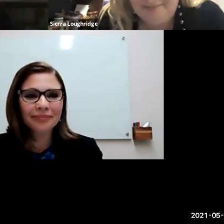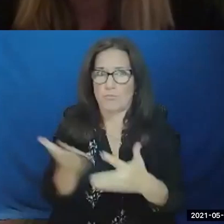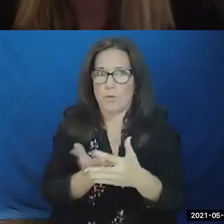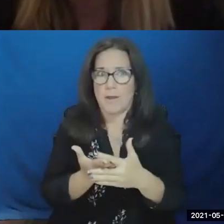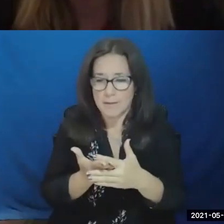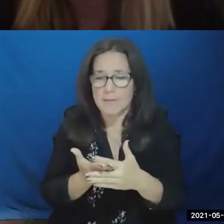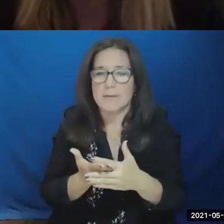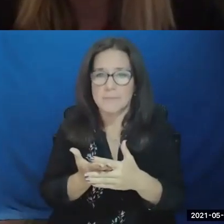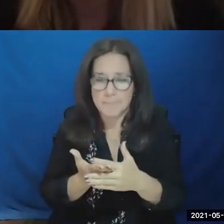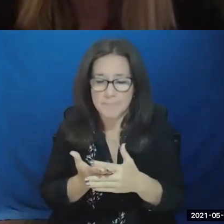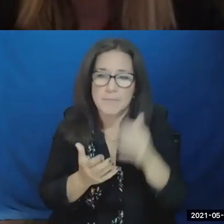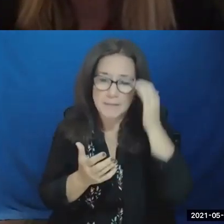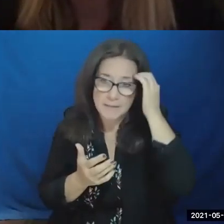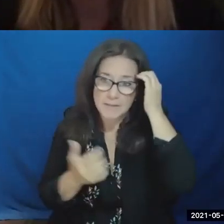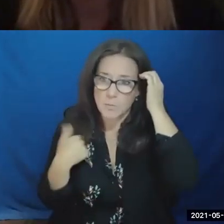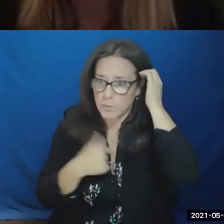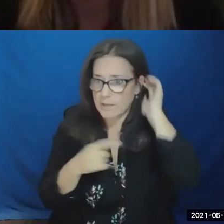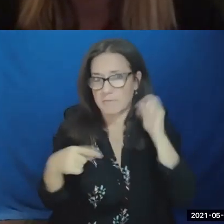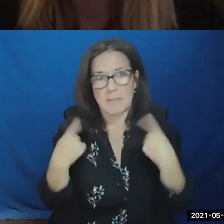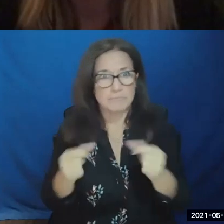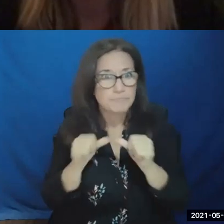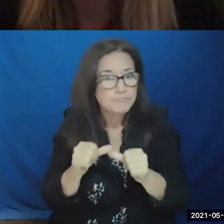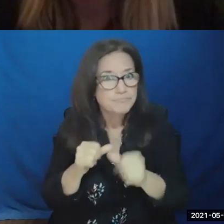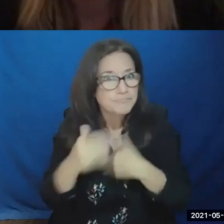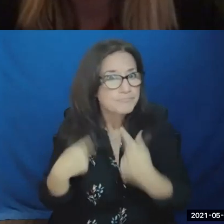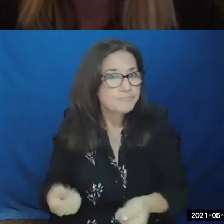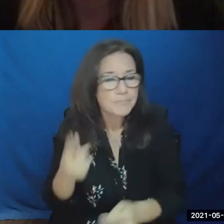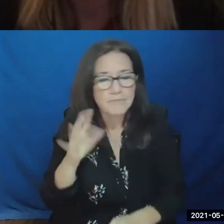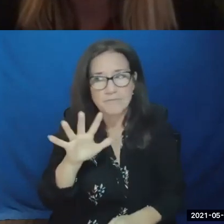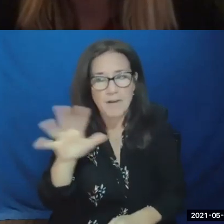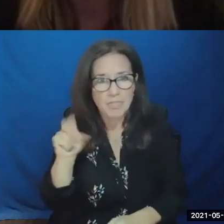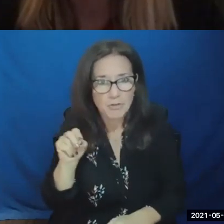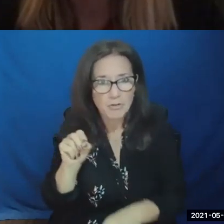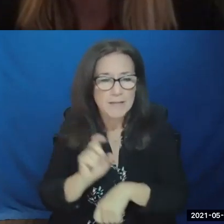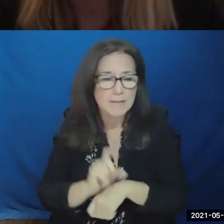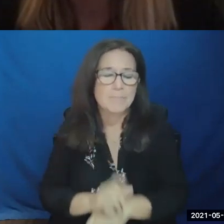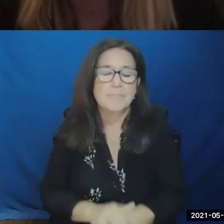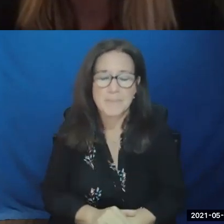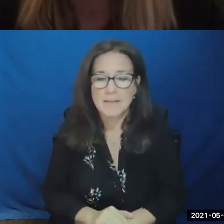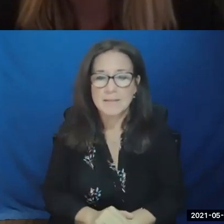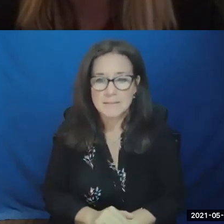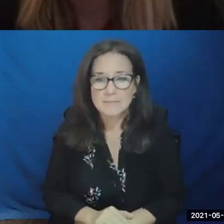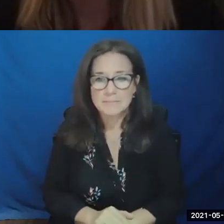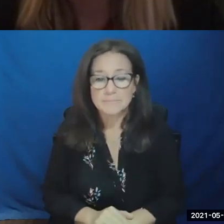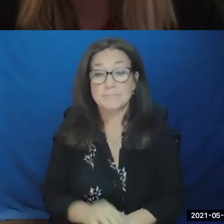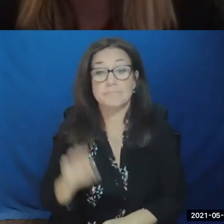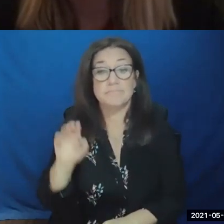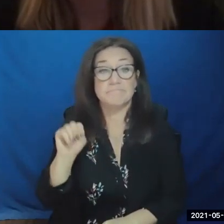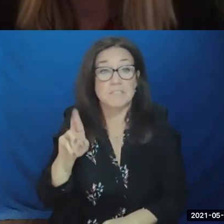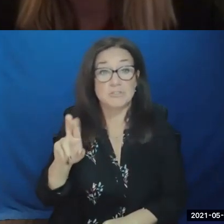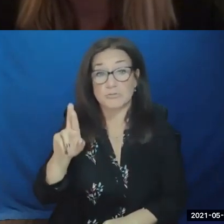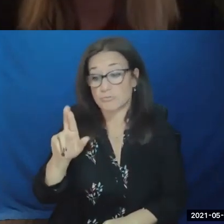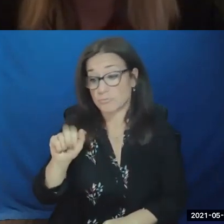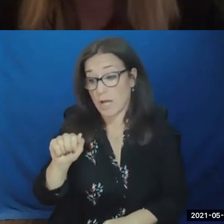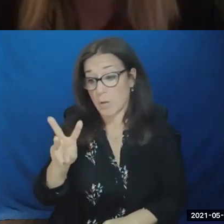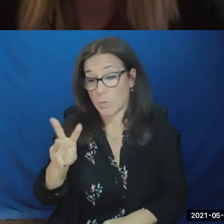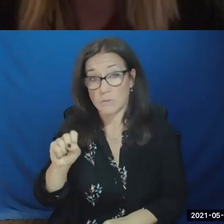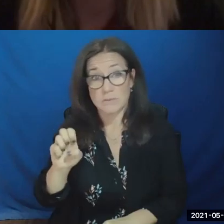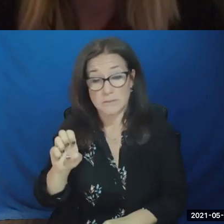señor brawn si puedes poner aquí el cronómetro y poner este que vamos a tomar una pausa de diez